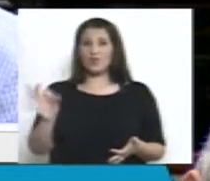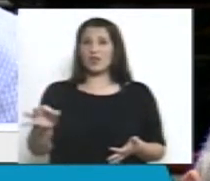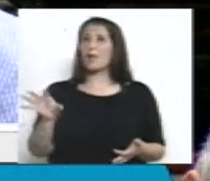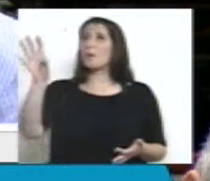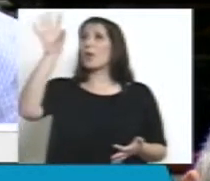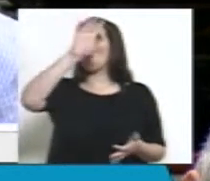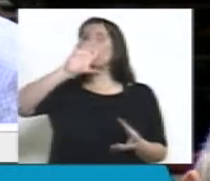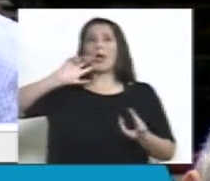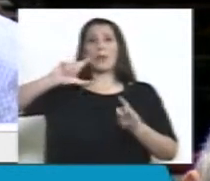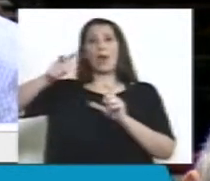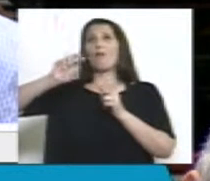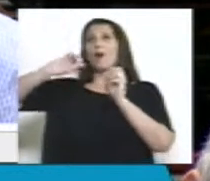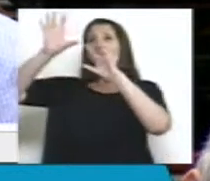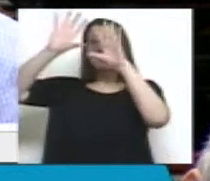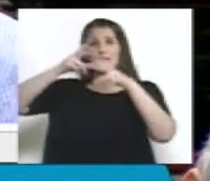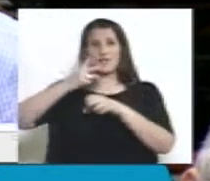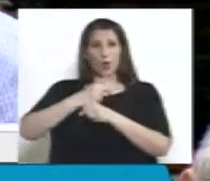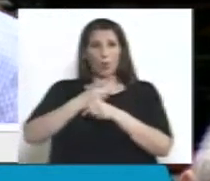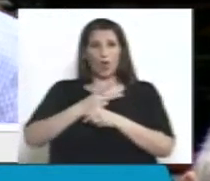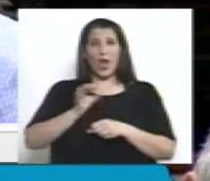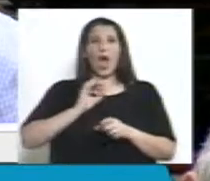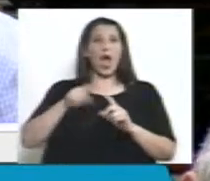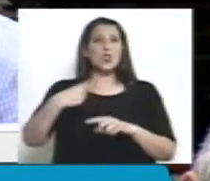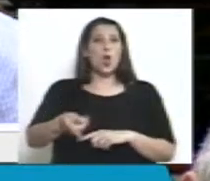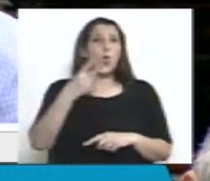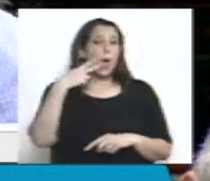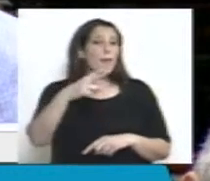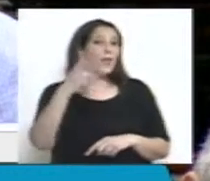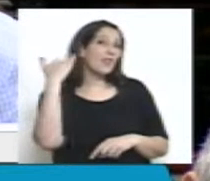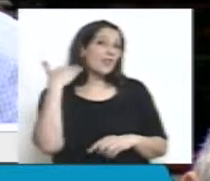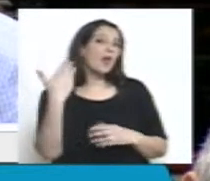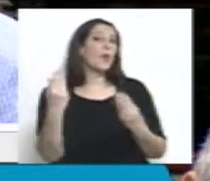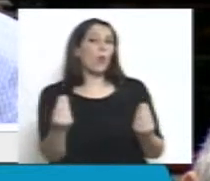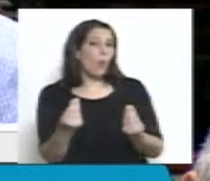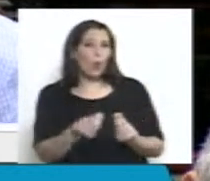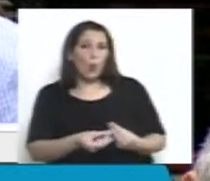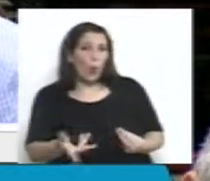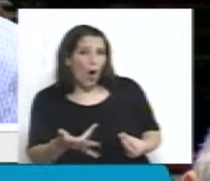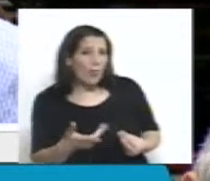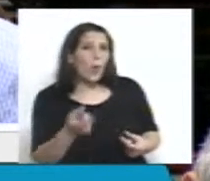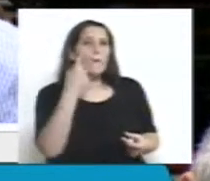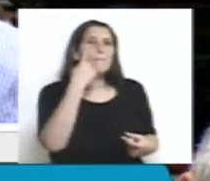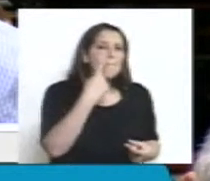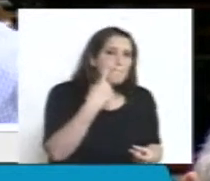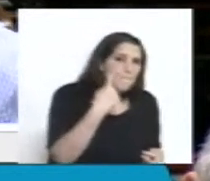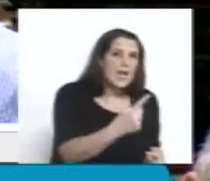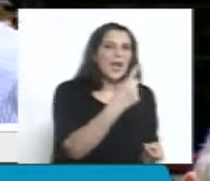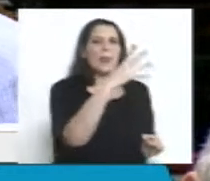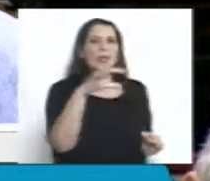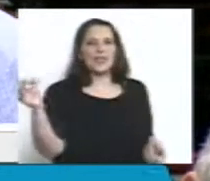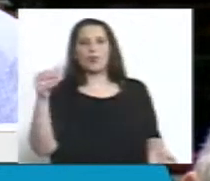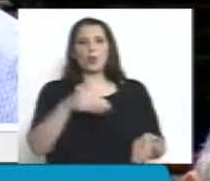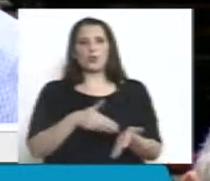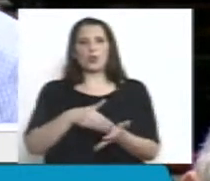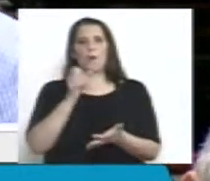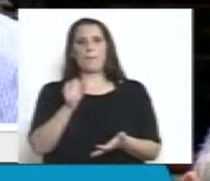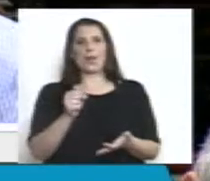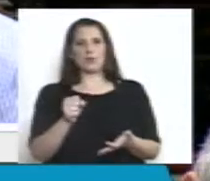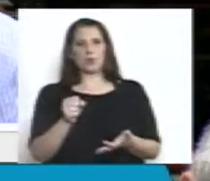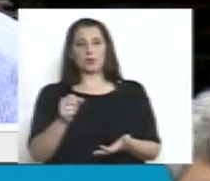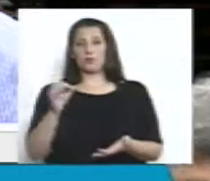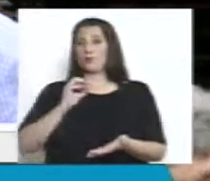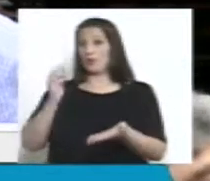provincias por la transferencia de escuelas secundarias en el año 2016? Exactamente 1.300 millones de pesos. En